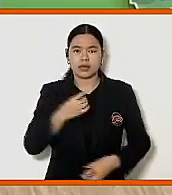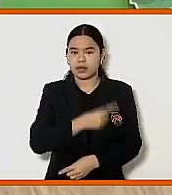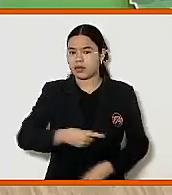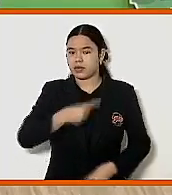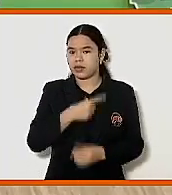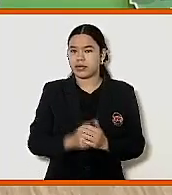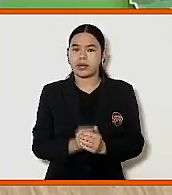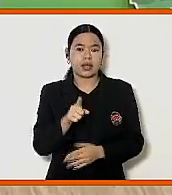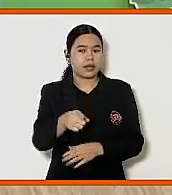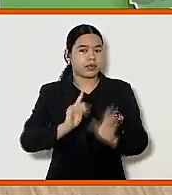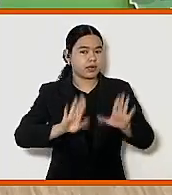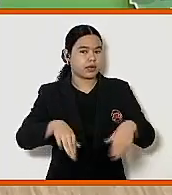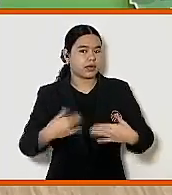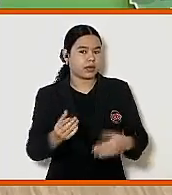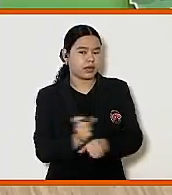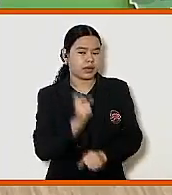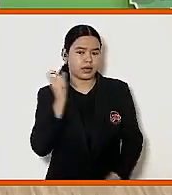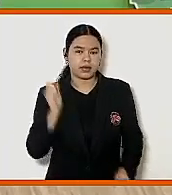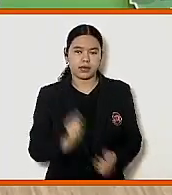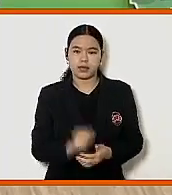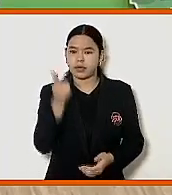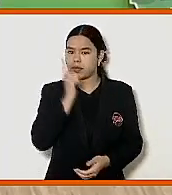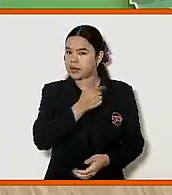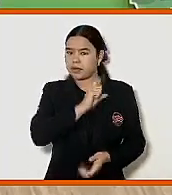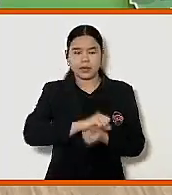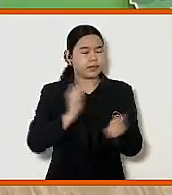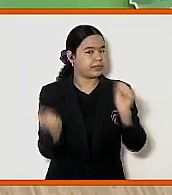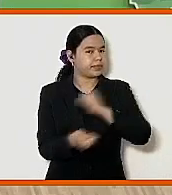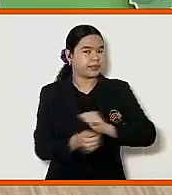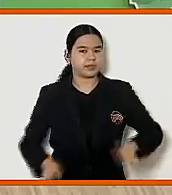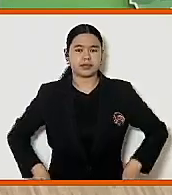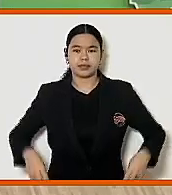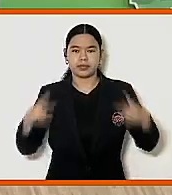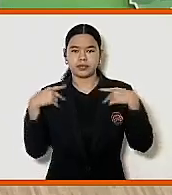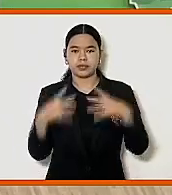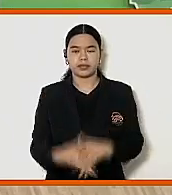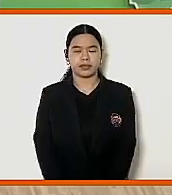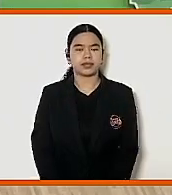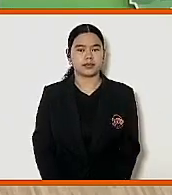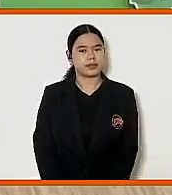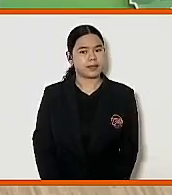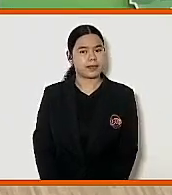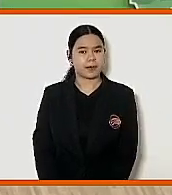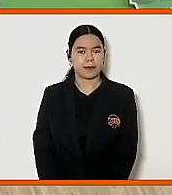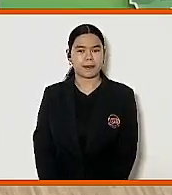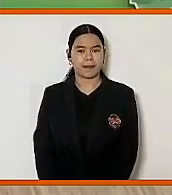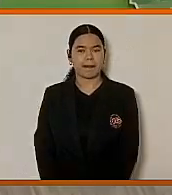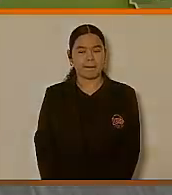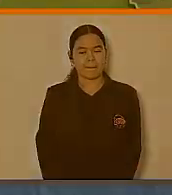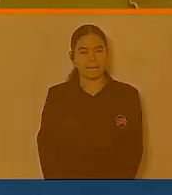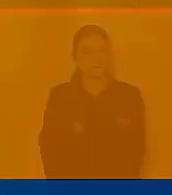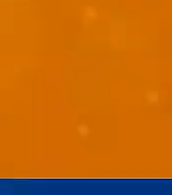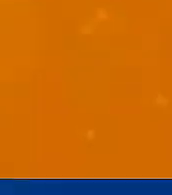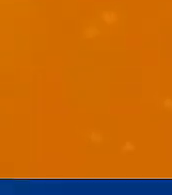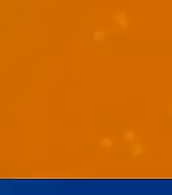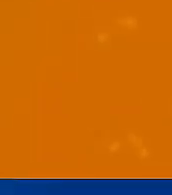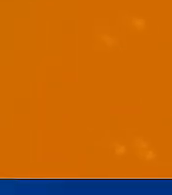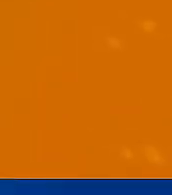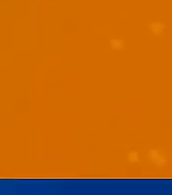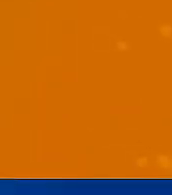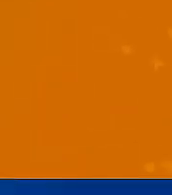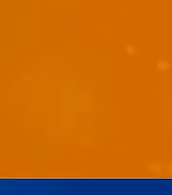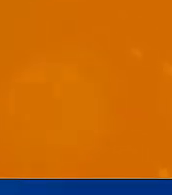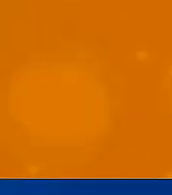es alegría y diversión. ¿Y vos cómo te la vas a ganar? Loto te cambia la vida. ¡Ay, qué bonito!